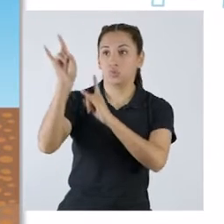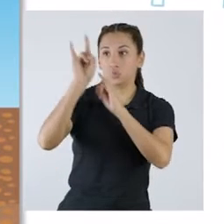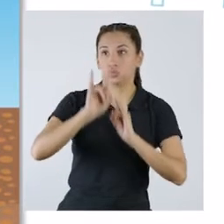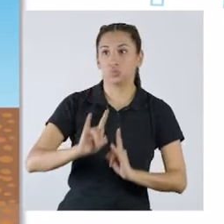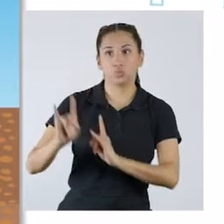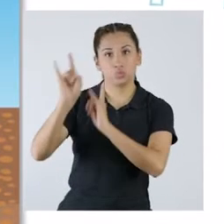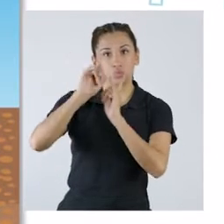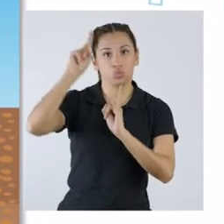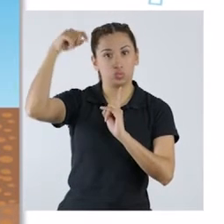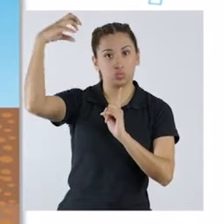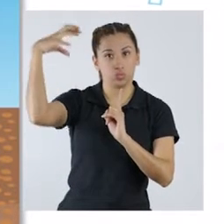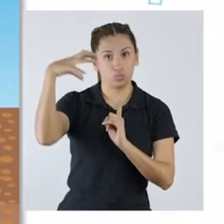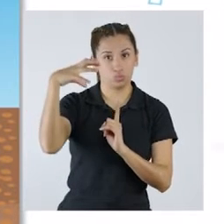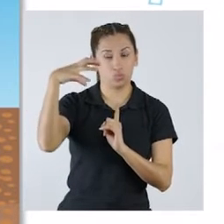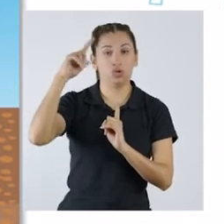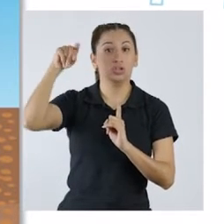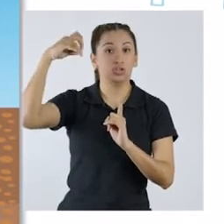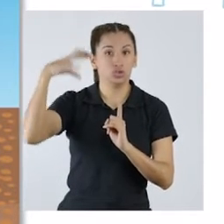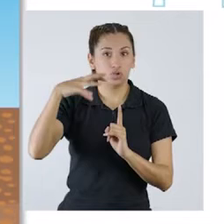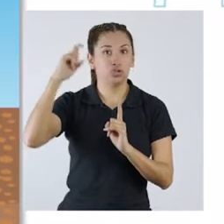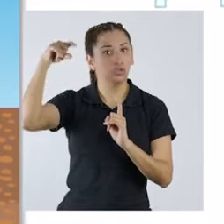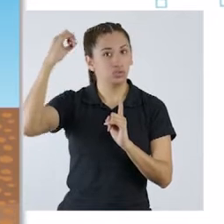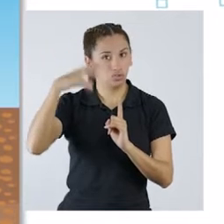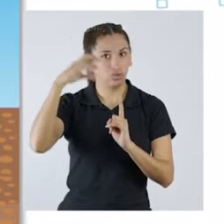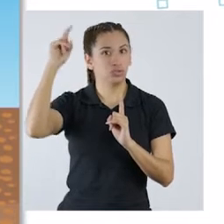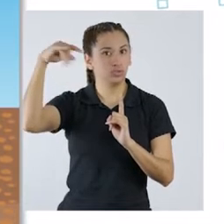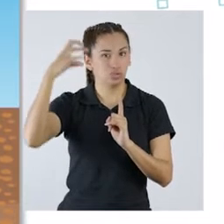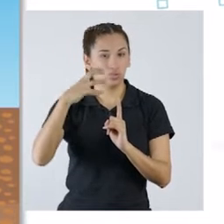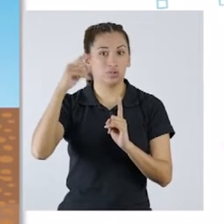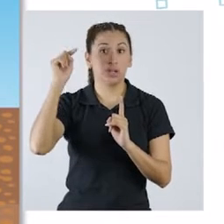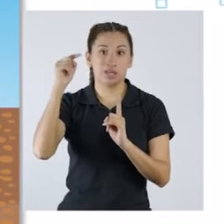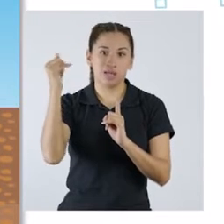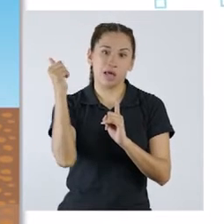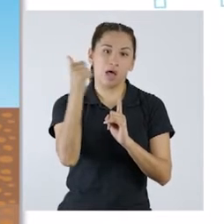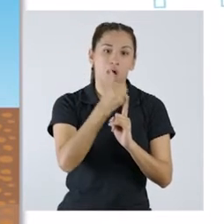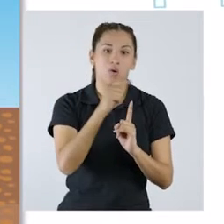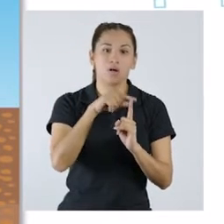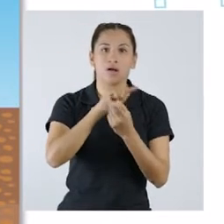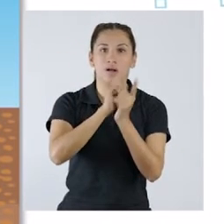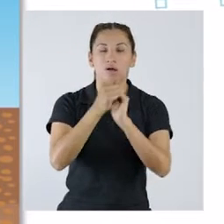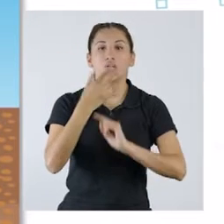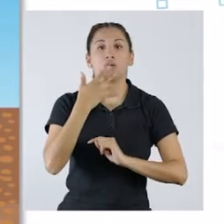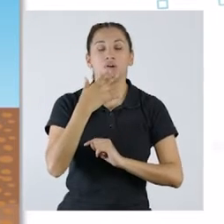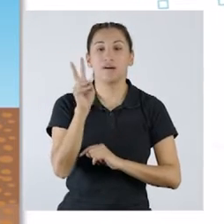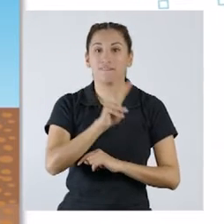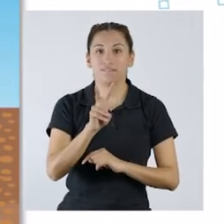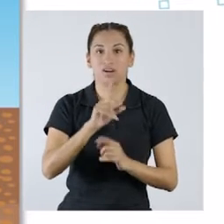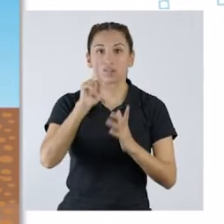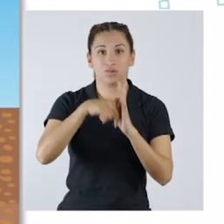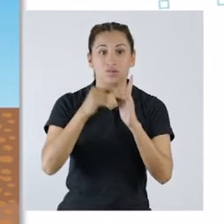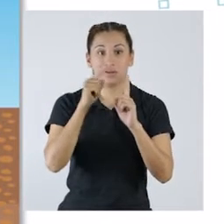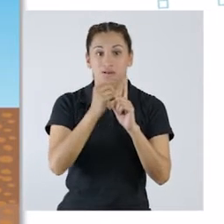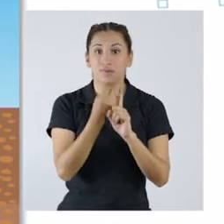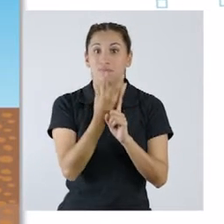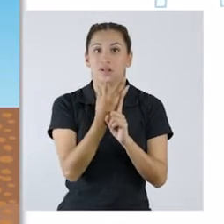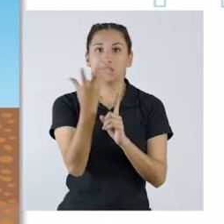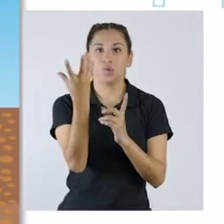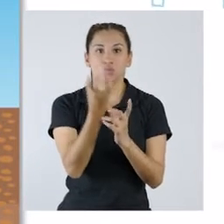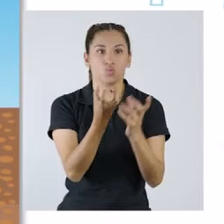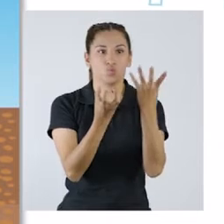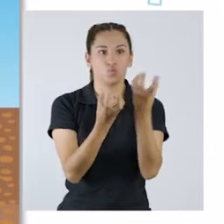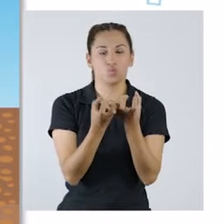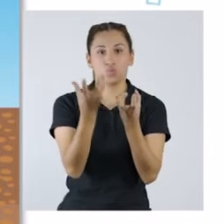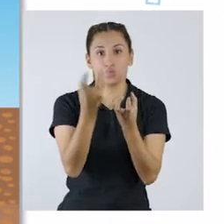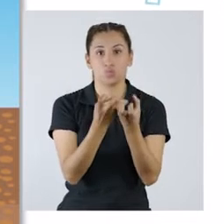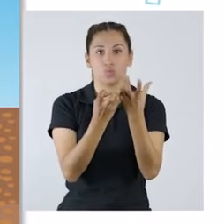la clorofila, que es aquello que les da la pigmentación verde. Asimismo, absorben el dióxido de carbono del